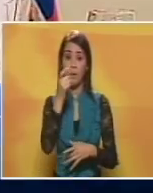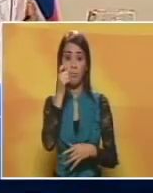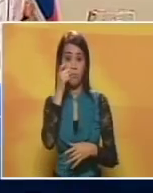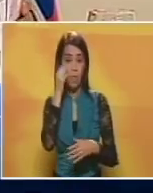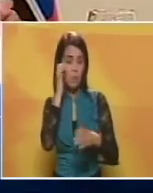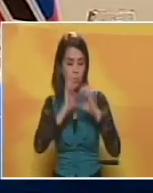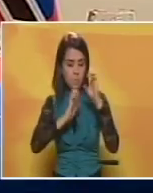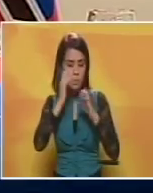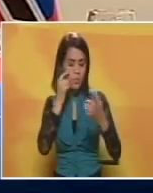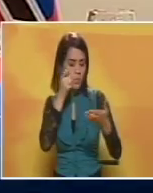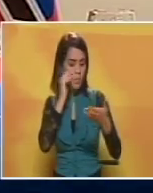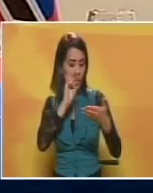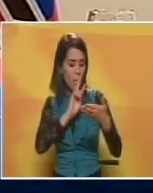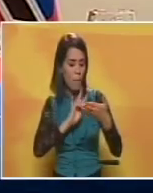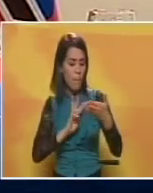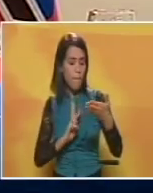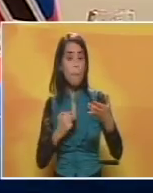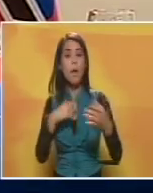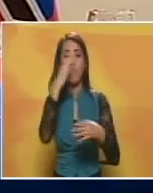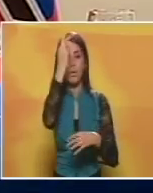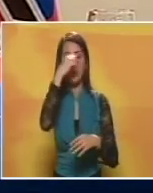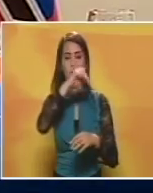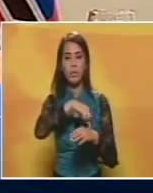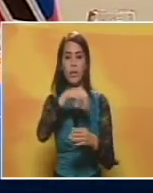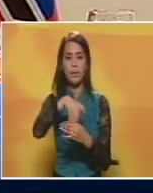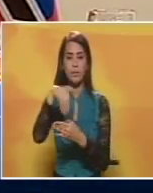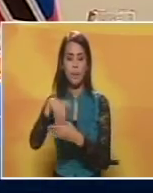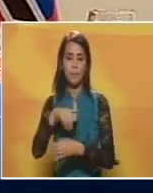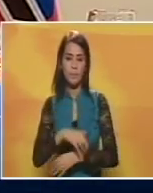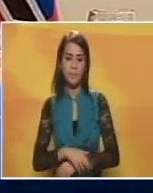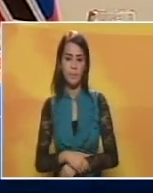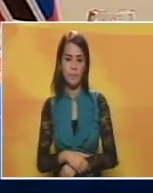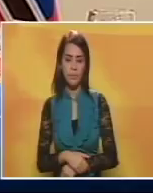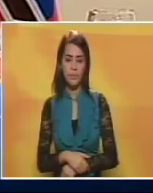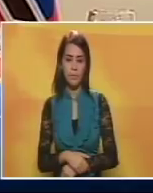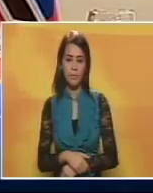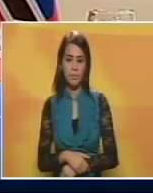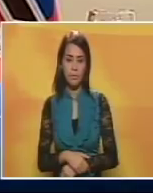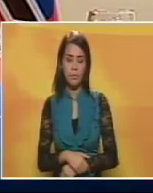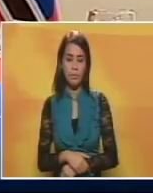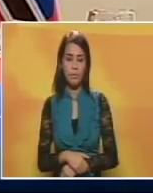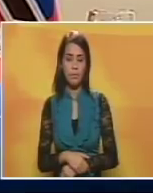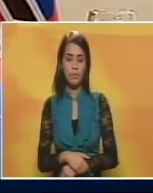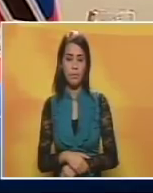revisados por el Consejo Nacional Electoral.